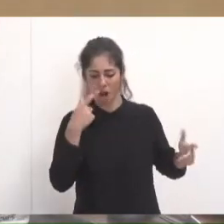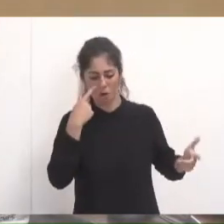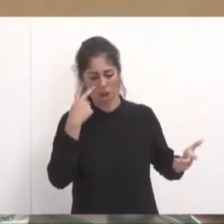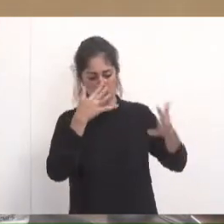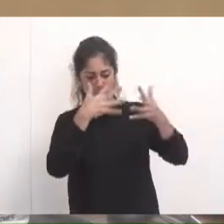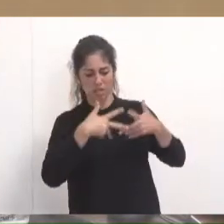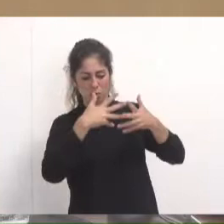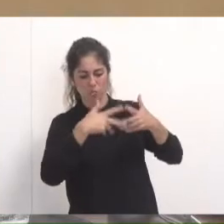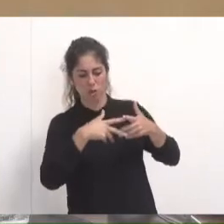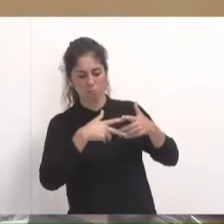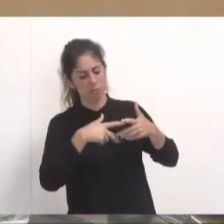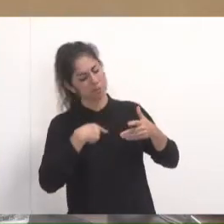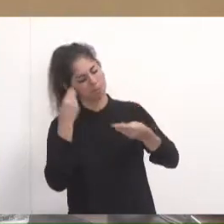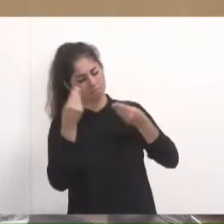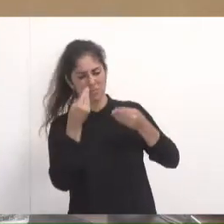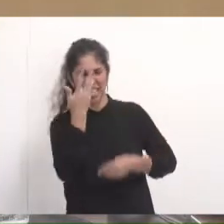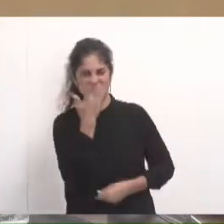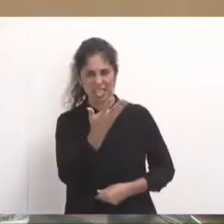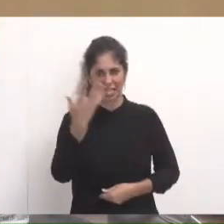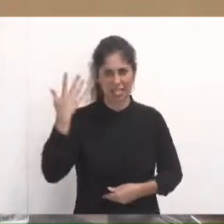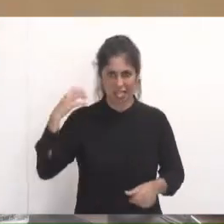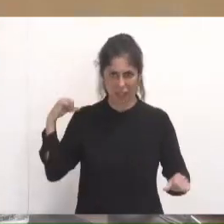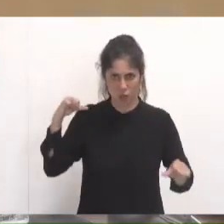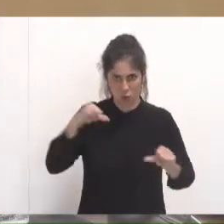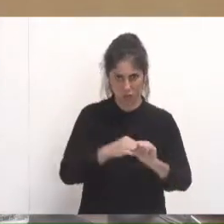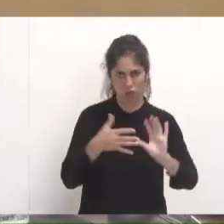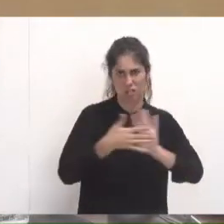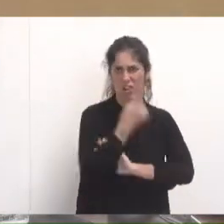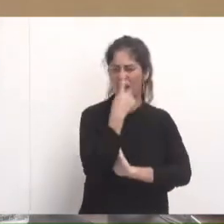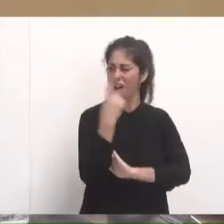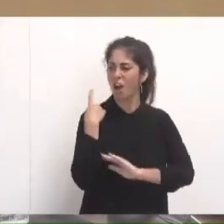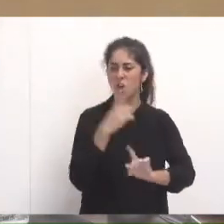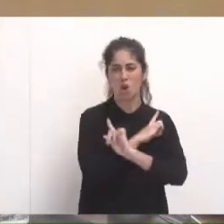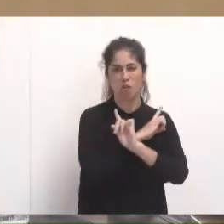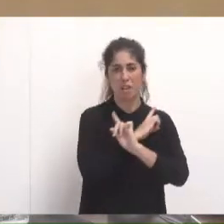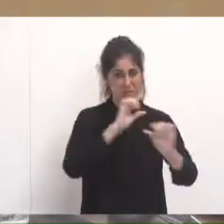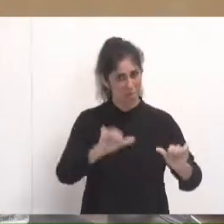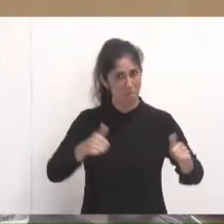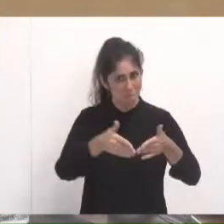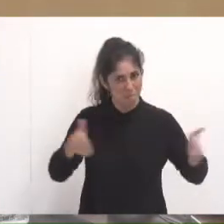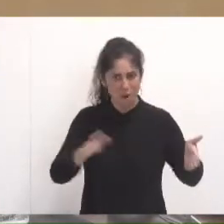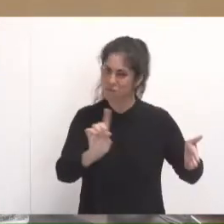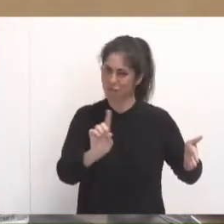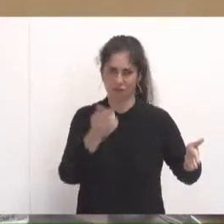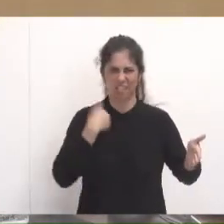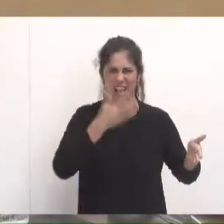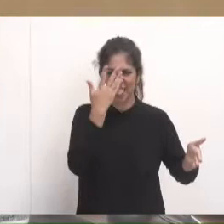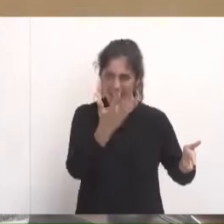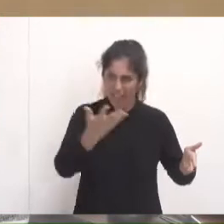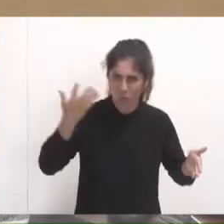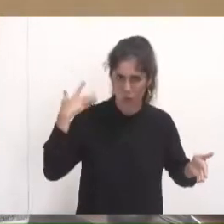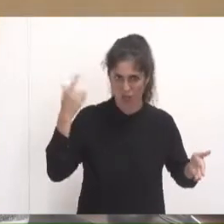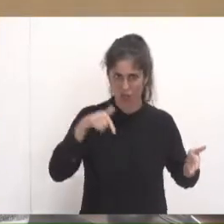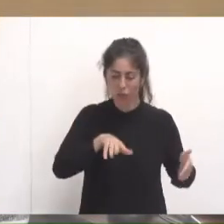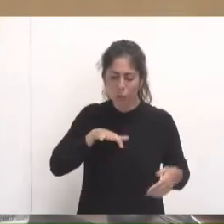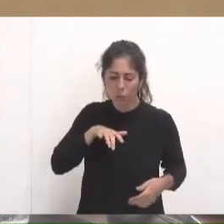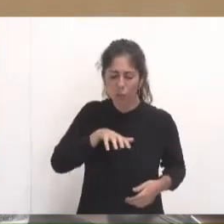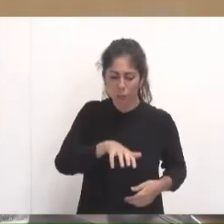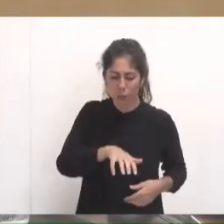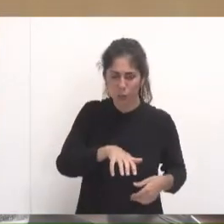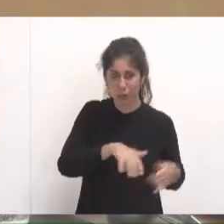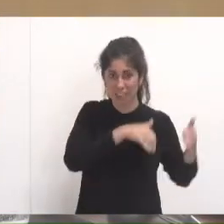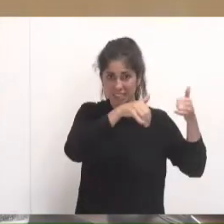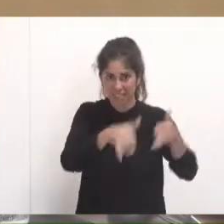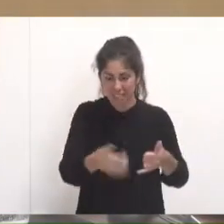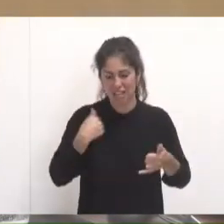atrás. Es decir, no es algo que haya surgido en el mes de noviembre o el año pasado, sino que hace 5 años que el foco ya estaba en ese